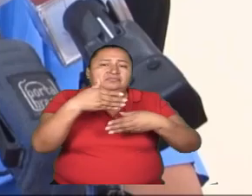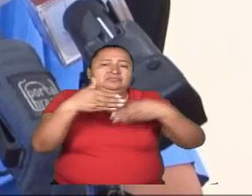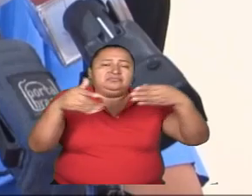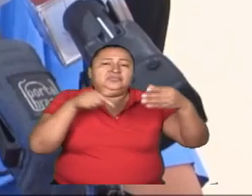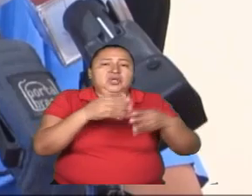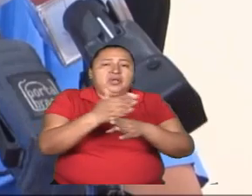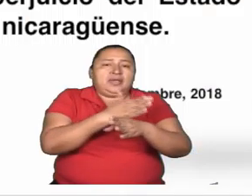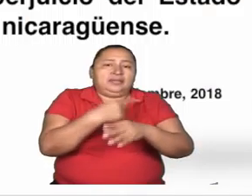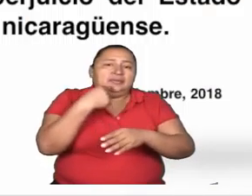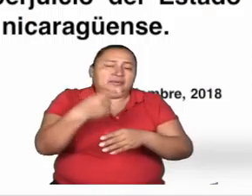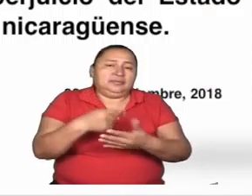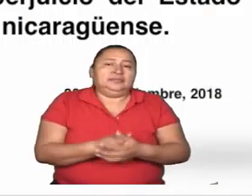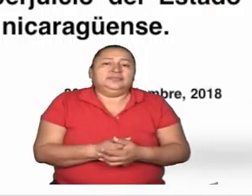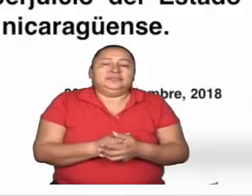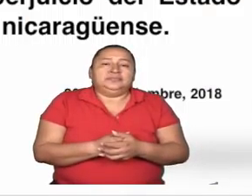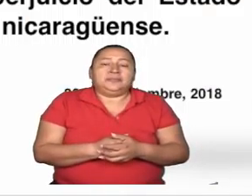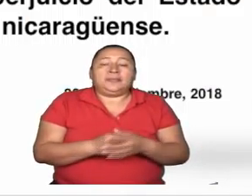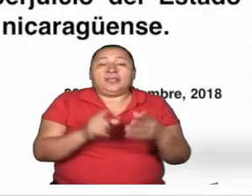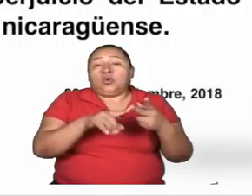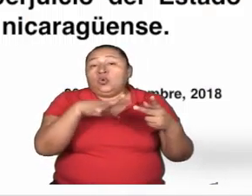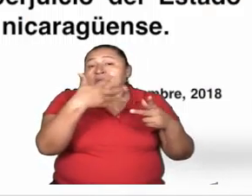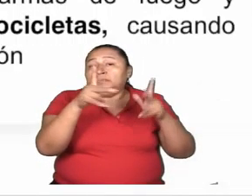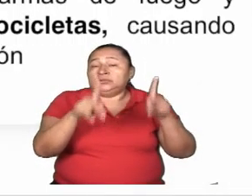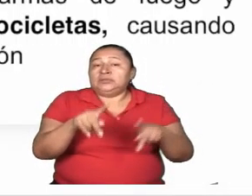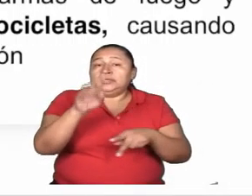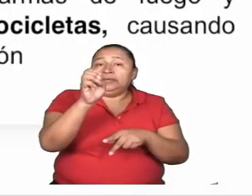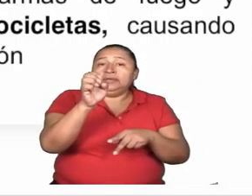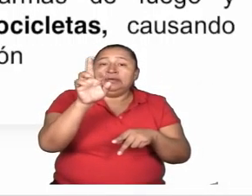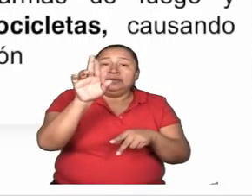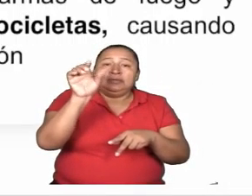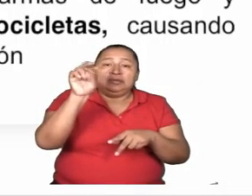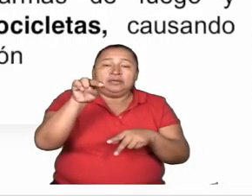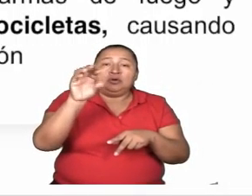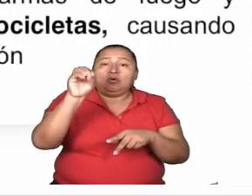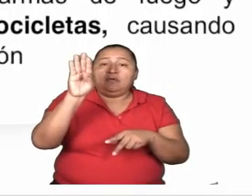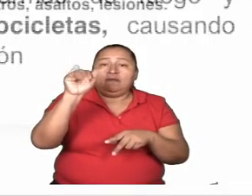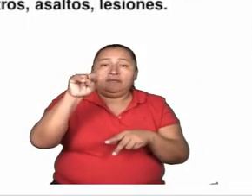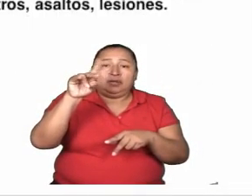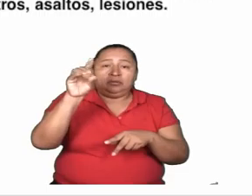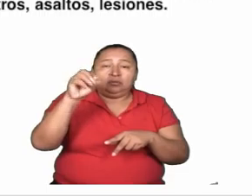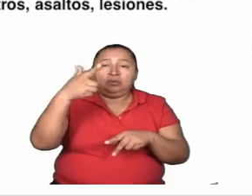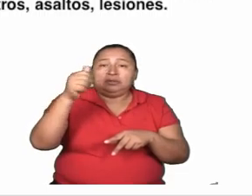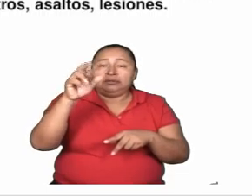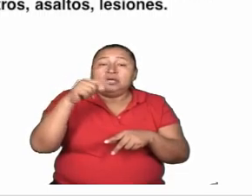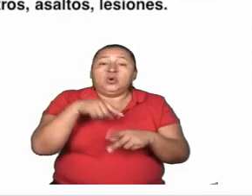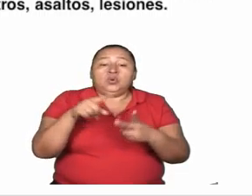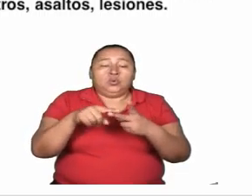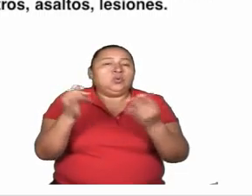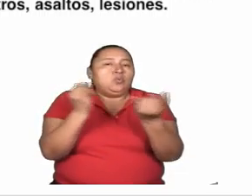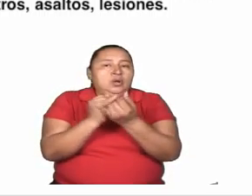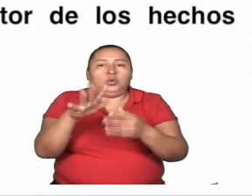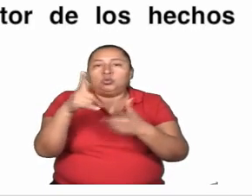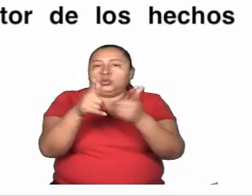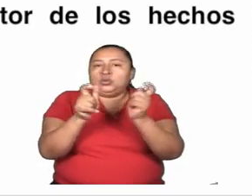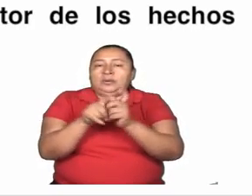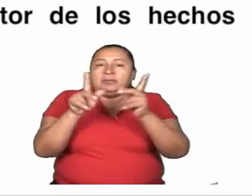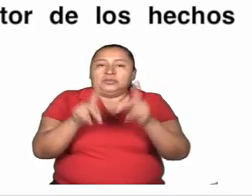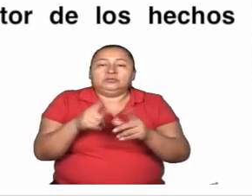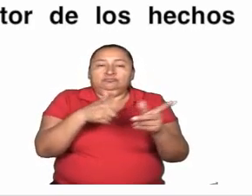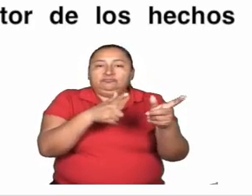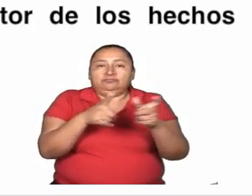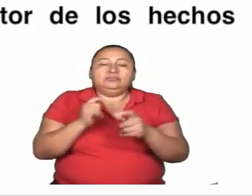ya señalados. Erling Javier Obando García es el segundo detenido, quien junto a otros grupos de delincuentes golpistas con arma de